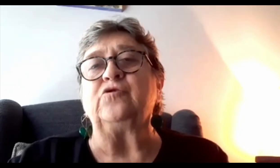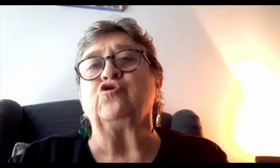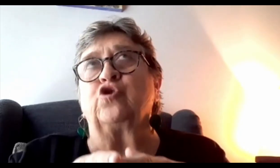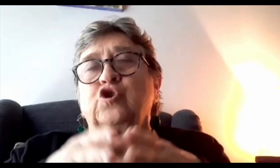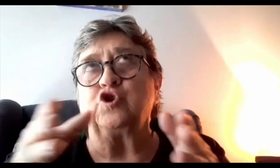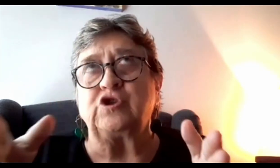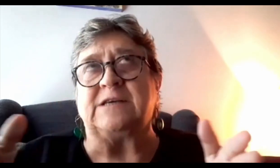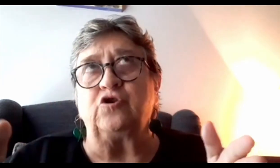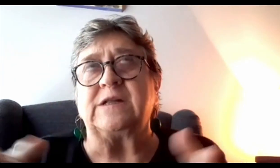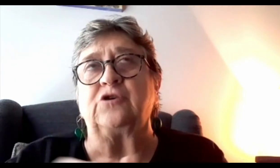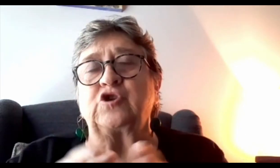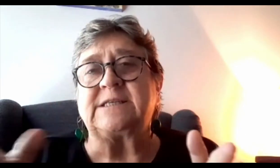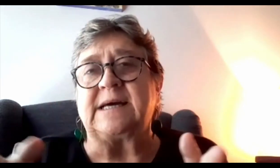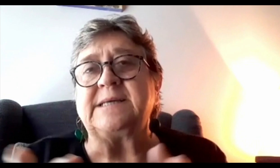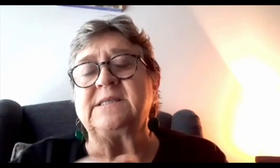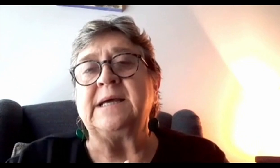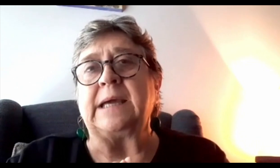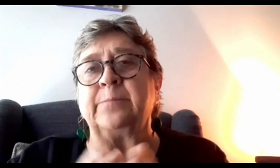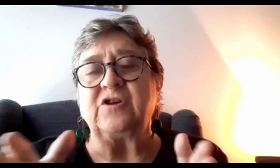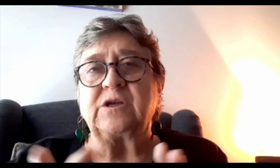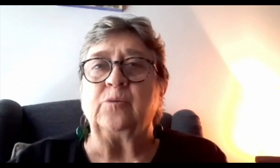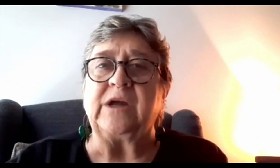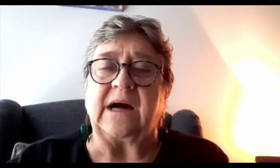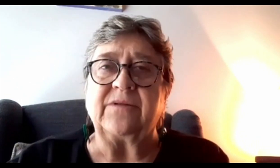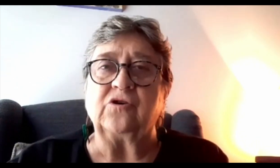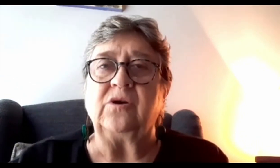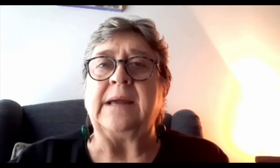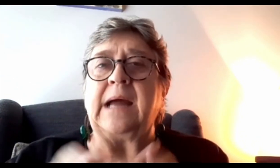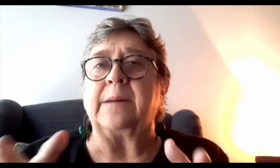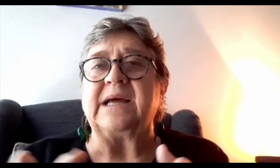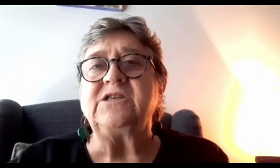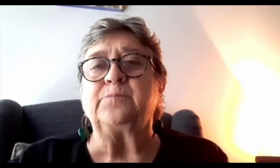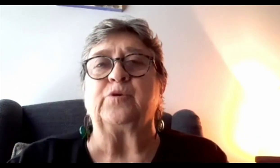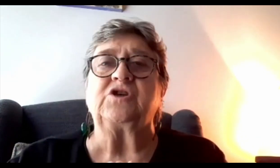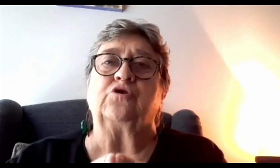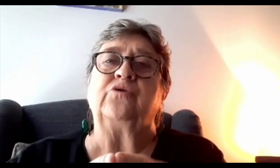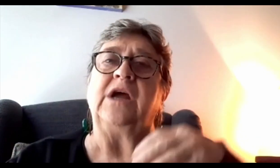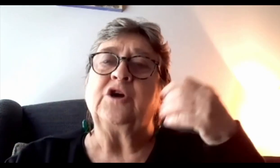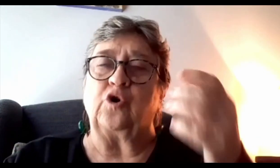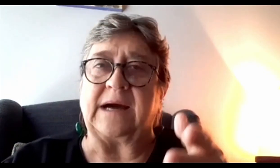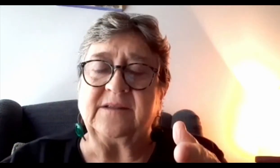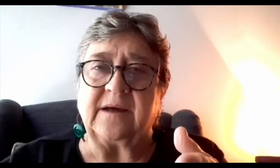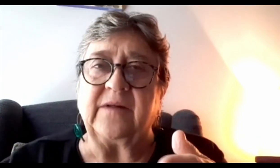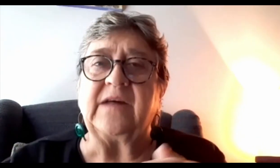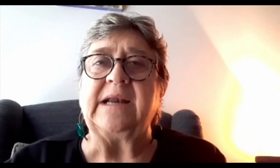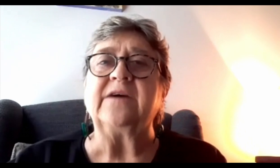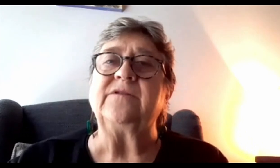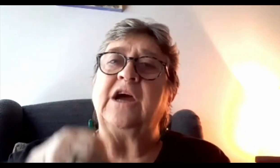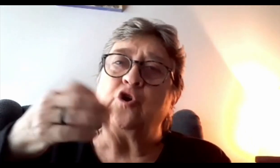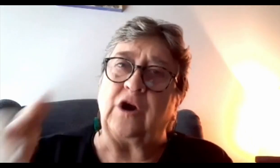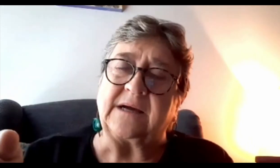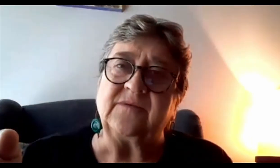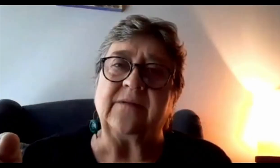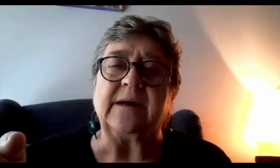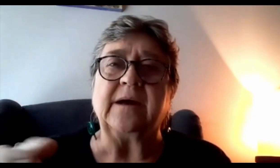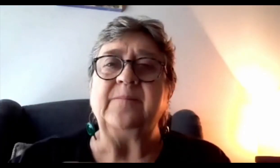que todos y todas los que estáis en medios de comunicación habléis pues con la gente de DELEF,